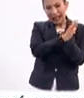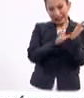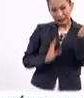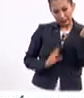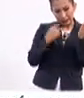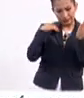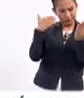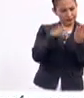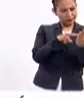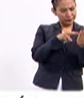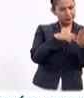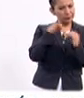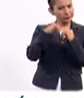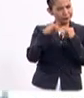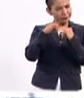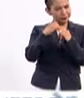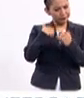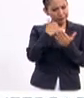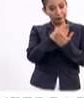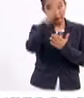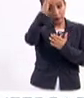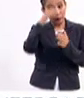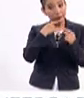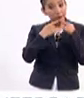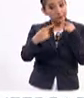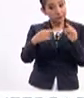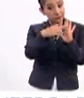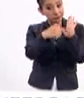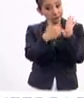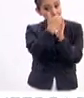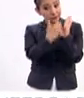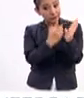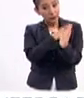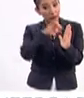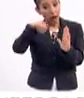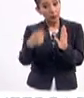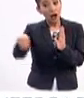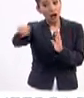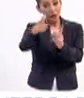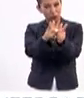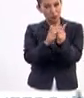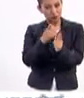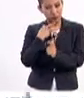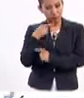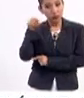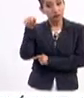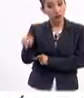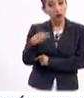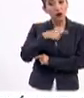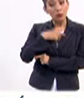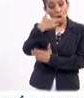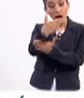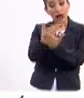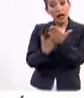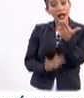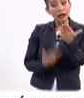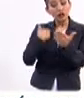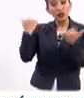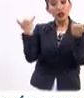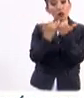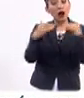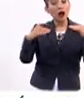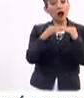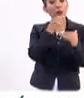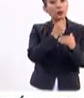candidaturas, el Instituto Electoral de la Ciudad de México emitió acuerdos y lineamientos en los cuales obligaba a los partidos políticos a hacer registros